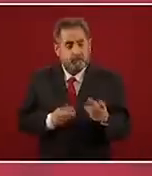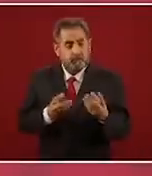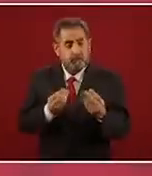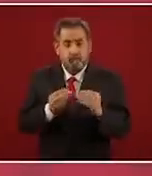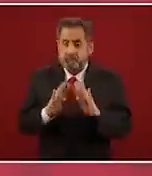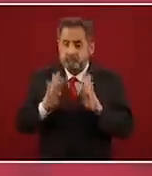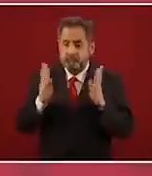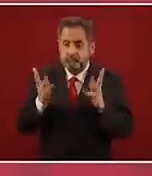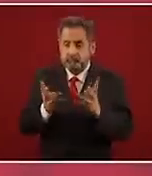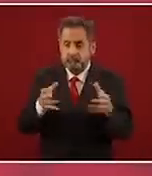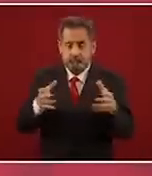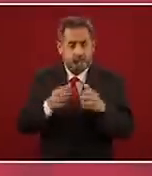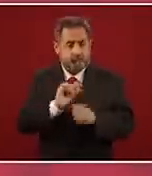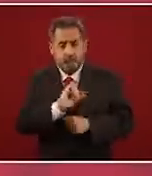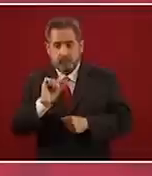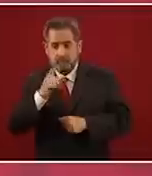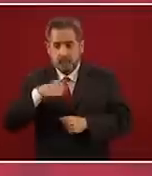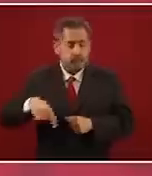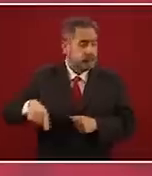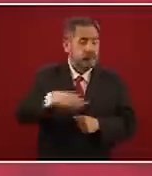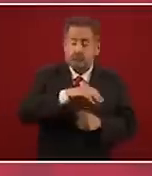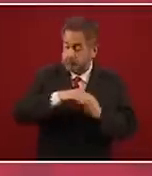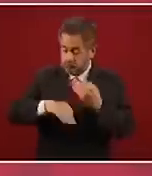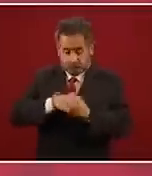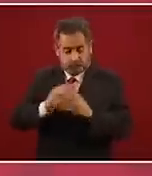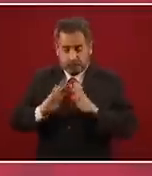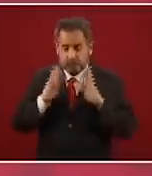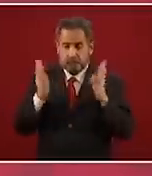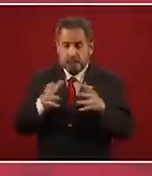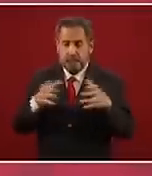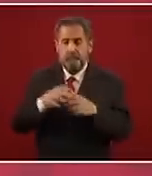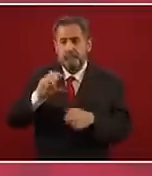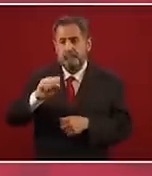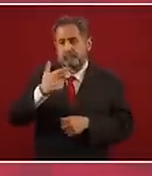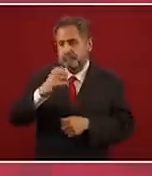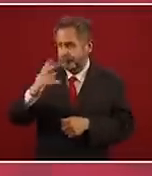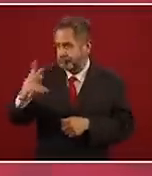muchos servidores públicos, todos los que tienen que ver, Hacienda,